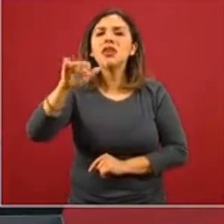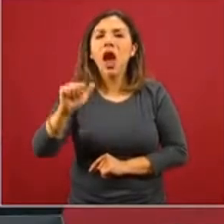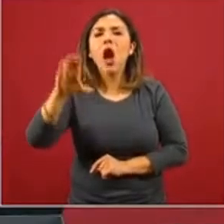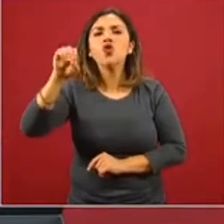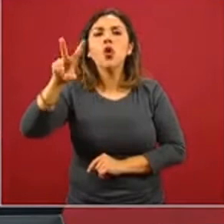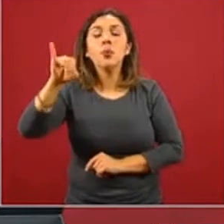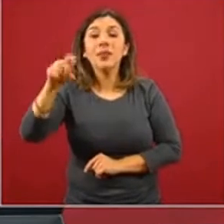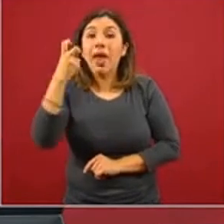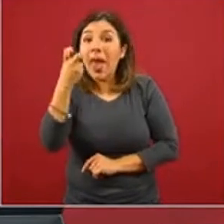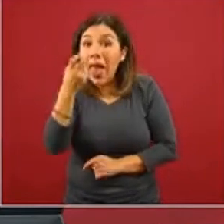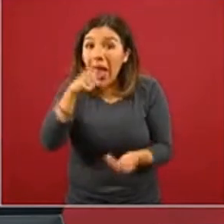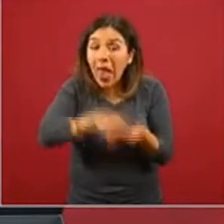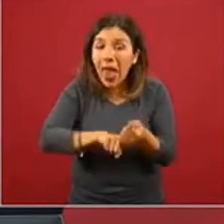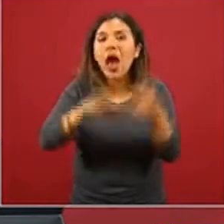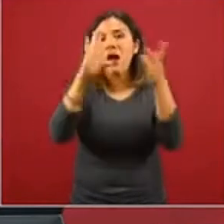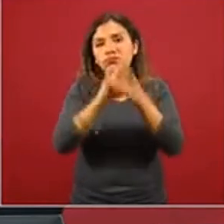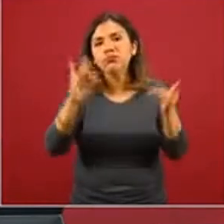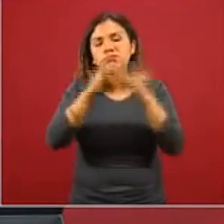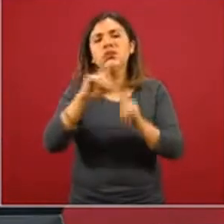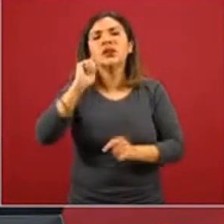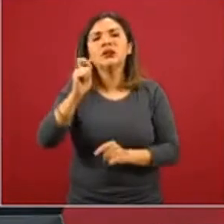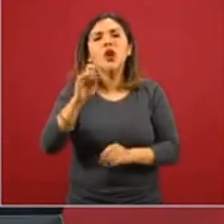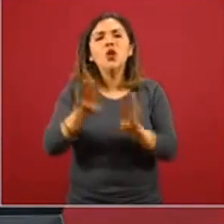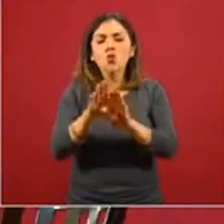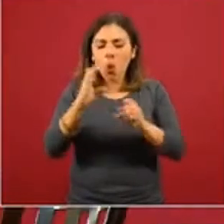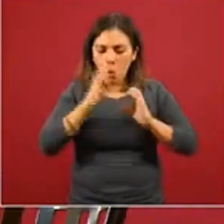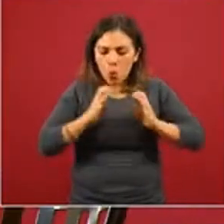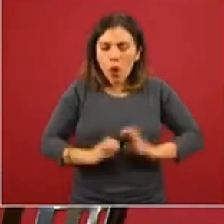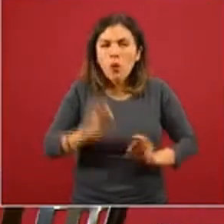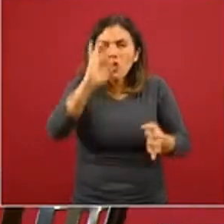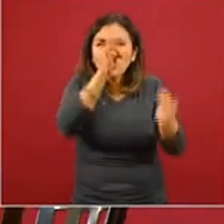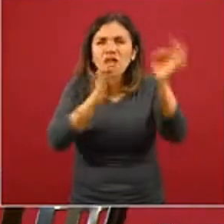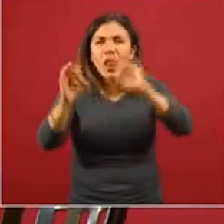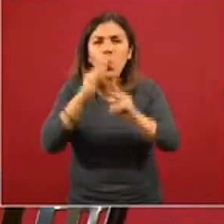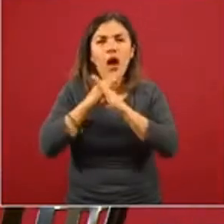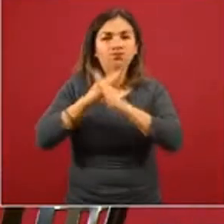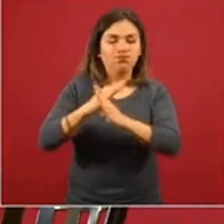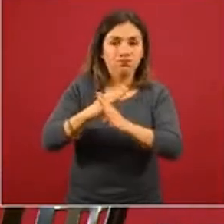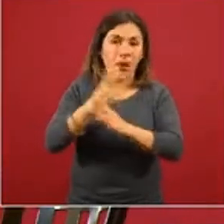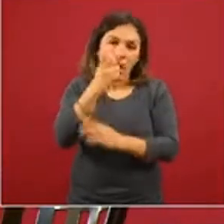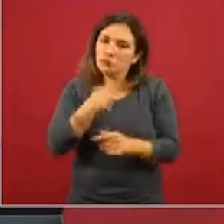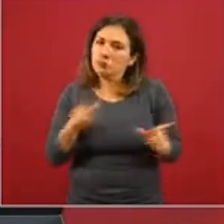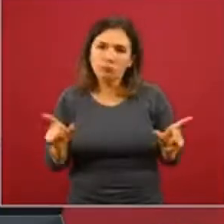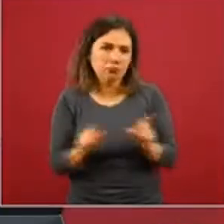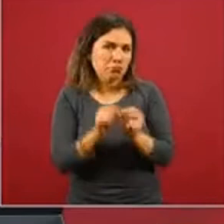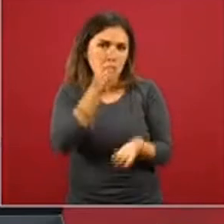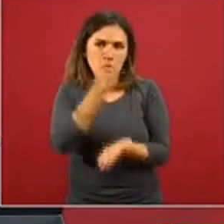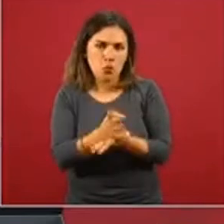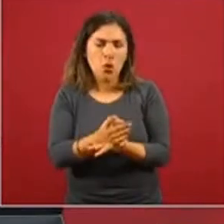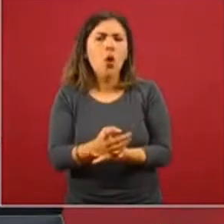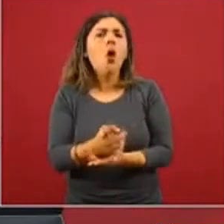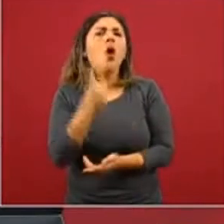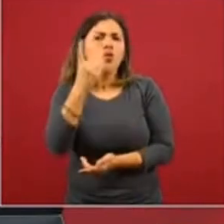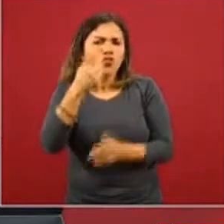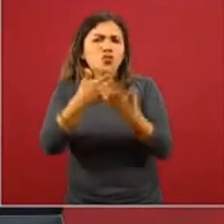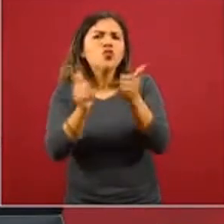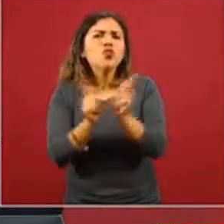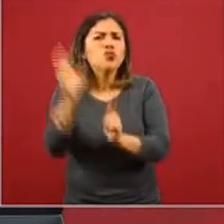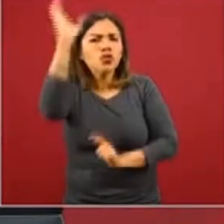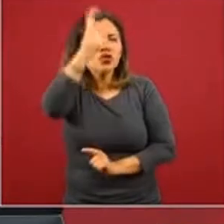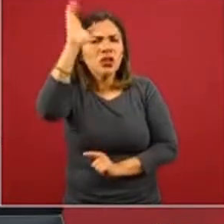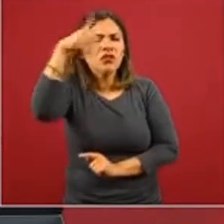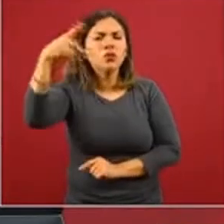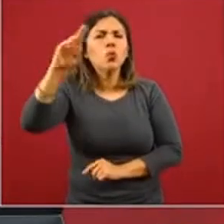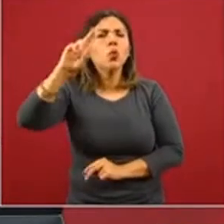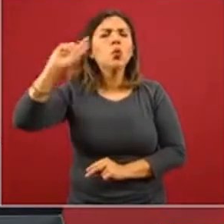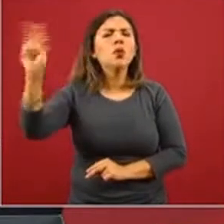esa inmunología nos va a hablar de la inmunidad celular, y aquí es lo único que voy a decir de este artículo. Un grupo científico de la Universidad